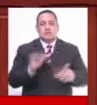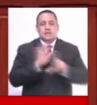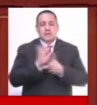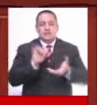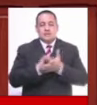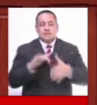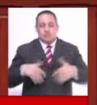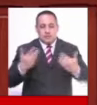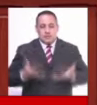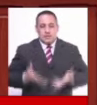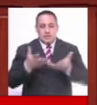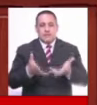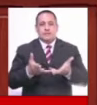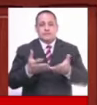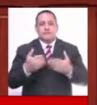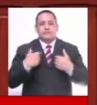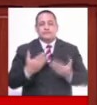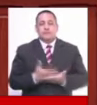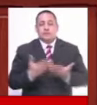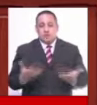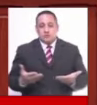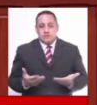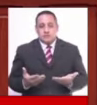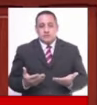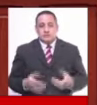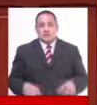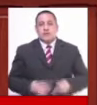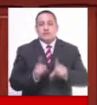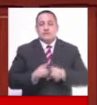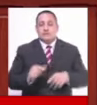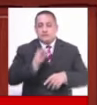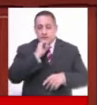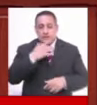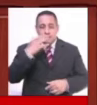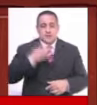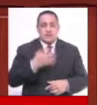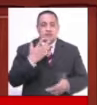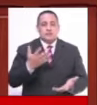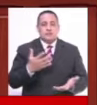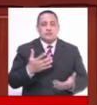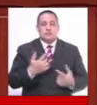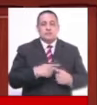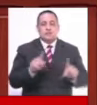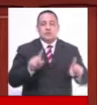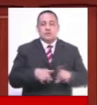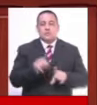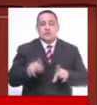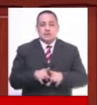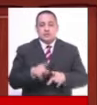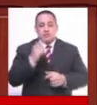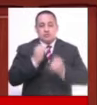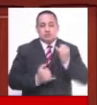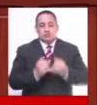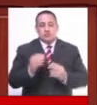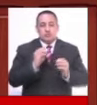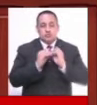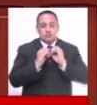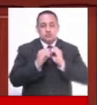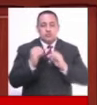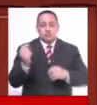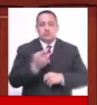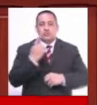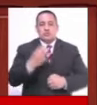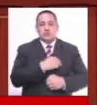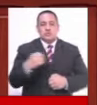dar. Recursos pueden faltar, es verdad, pero los últimos procesos de racionalización en el